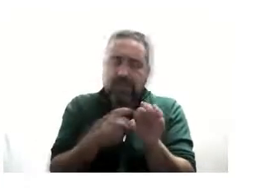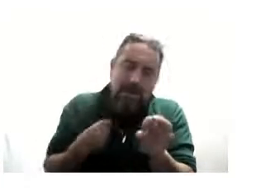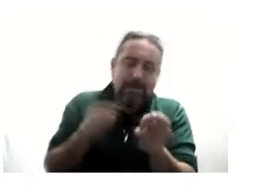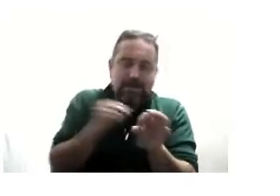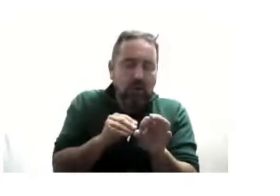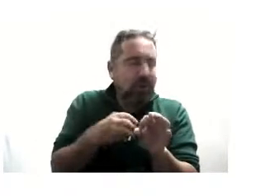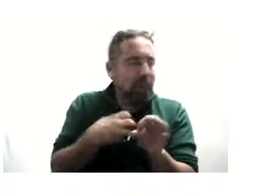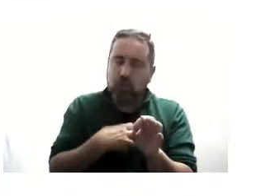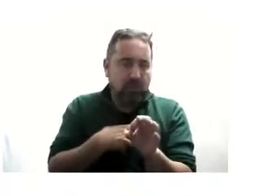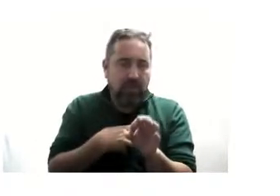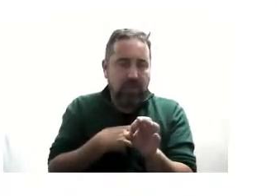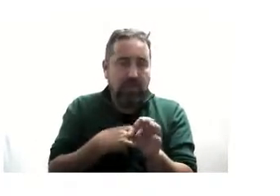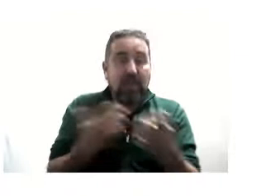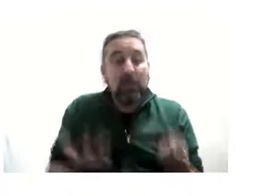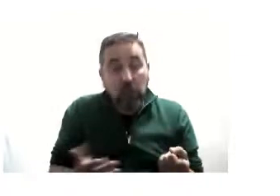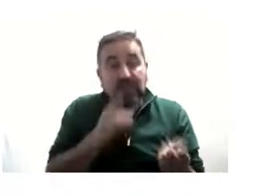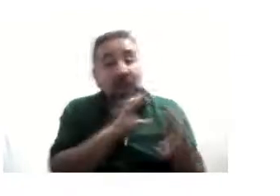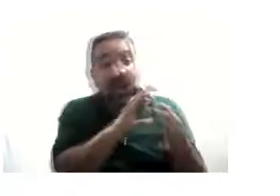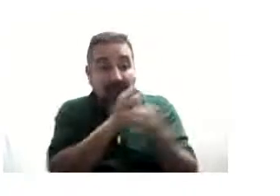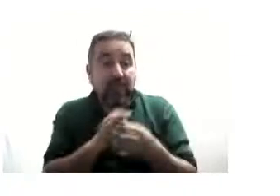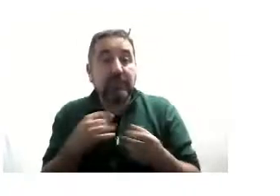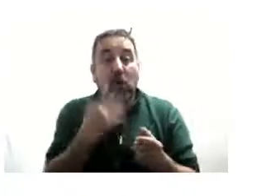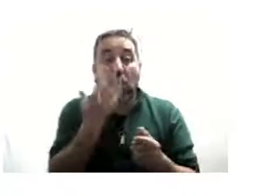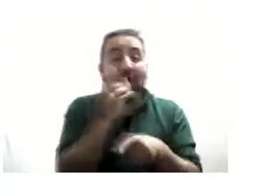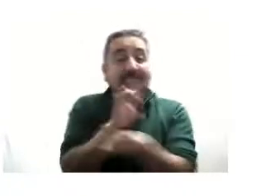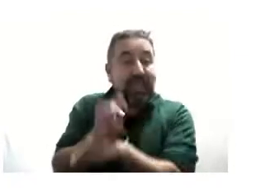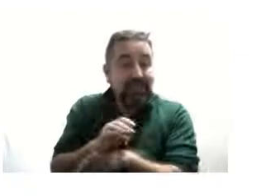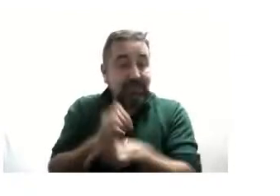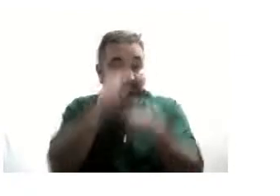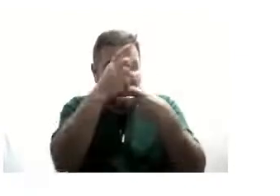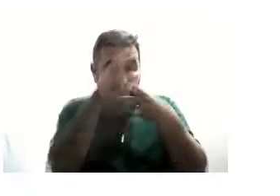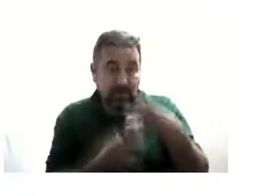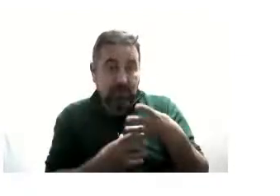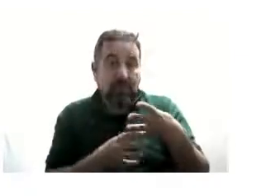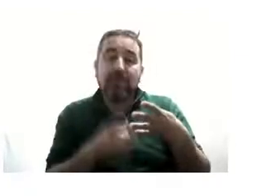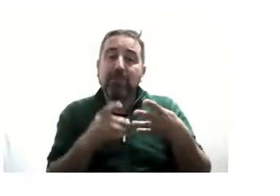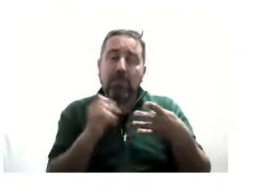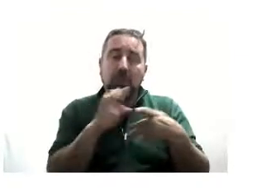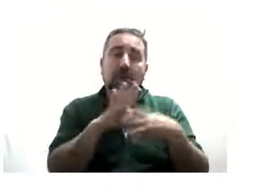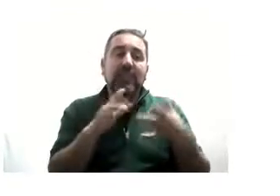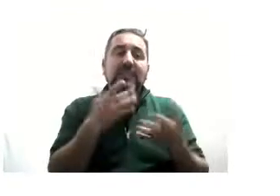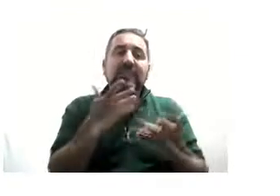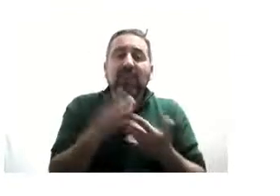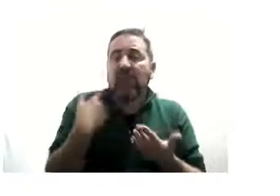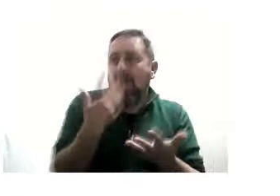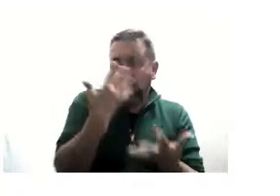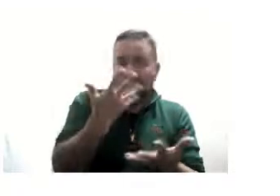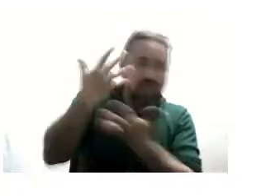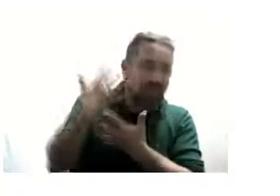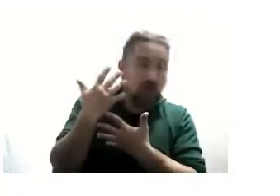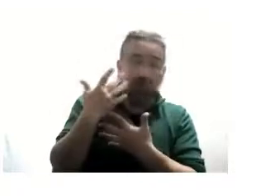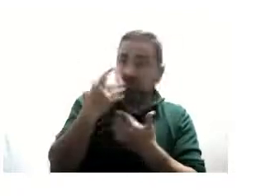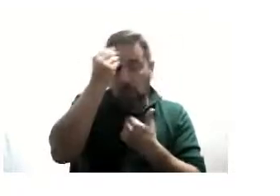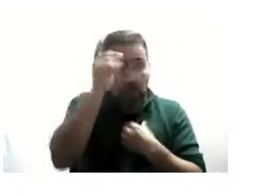cocleares. Estas indicaciones relativas, que las pongo en gris, bueno, son unas indicaciones en las que probablemente hace 10 años nadie planteaba